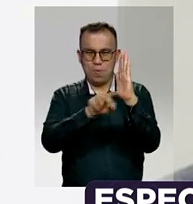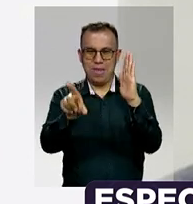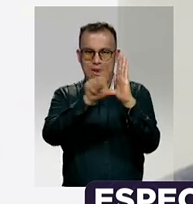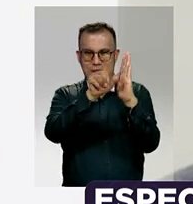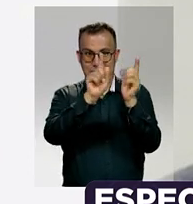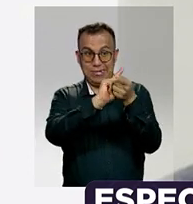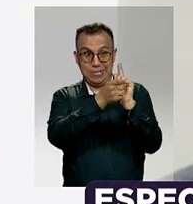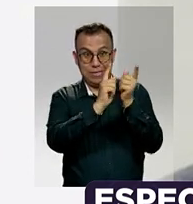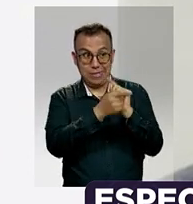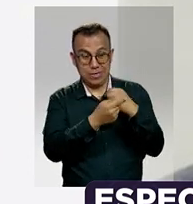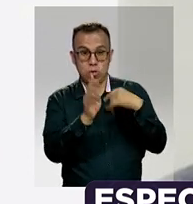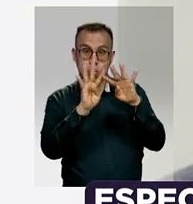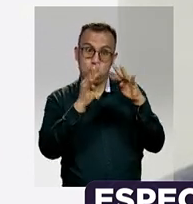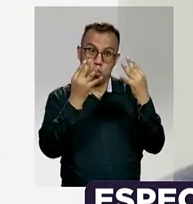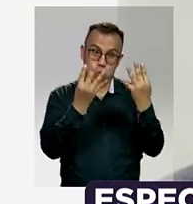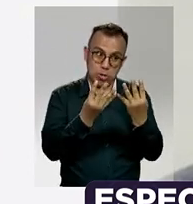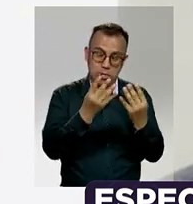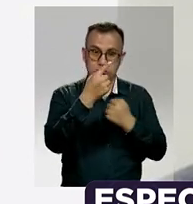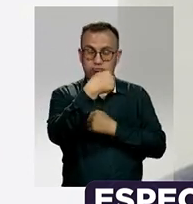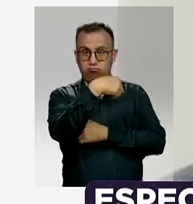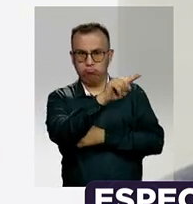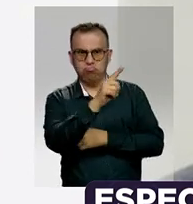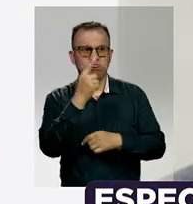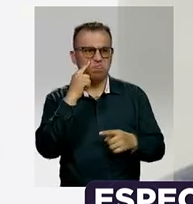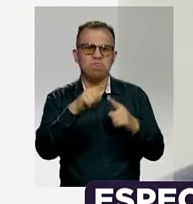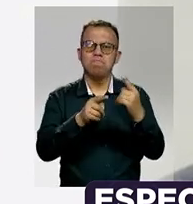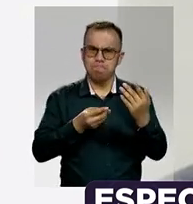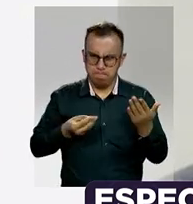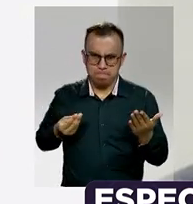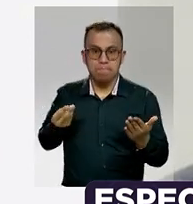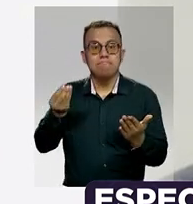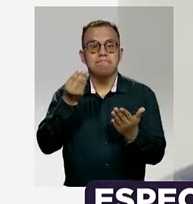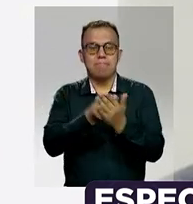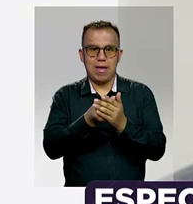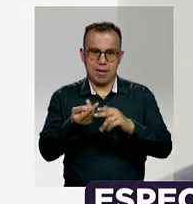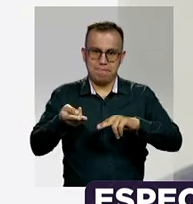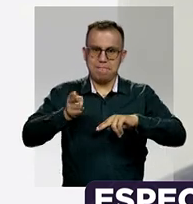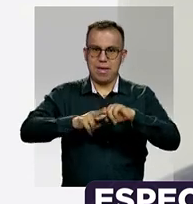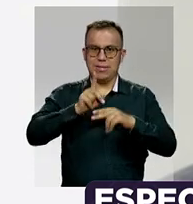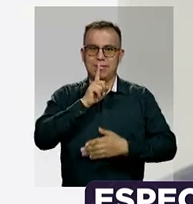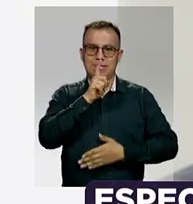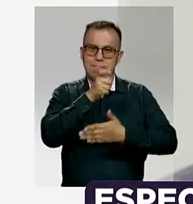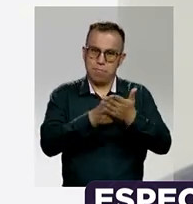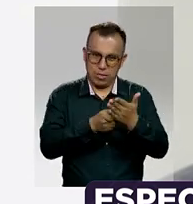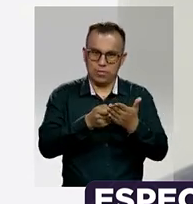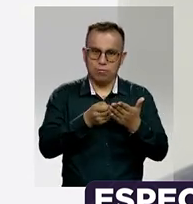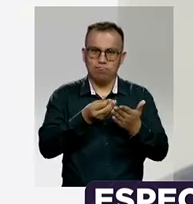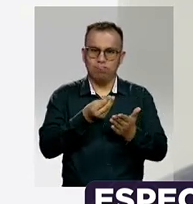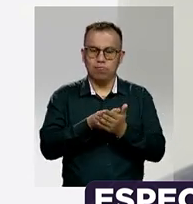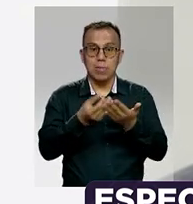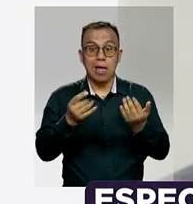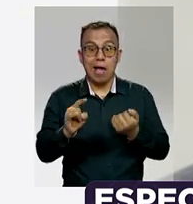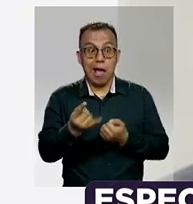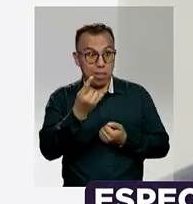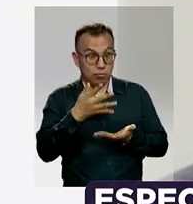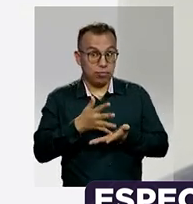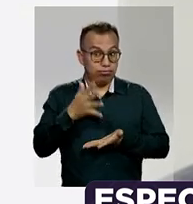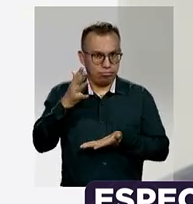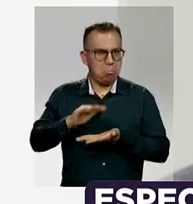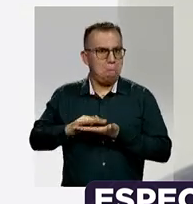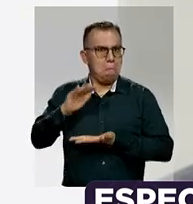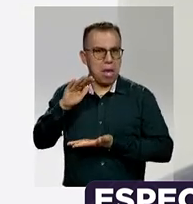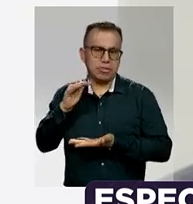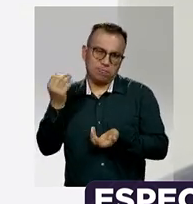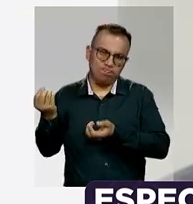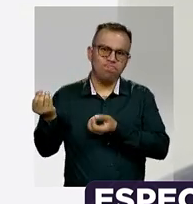y el Congreso, están dispuestos a pagar más impuestos, a que aquellos que tienen un poco más